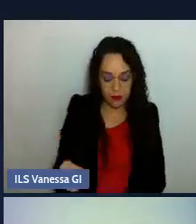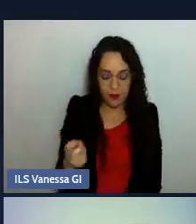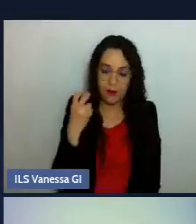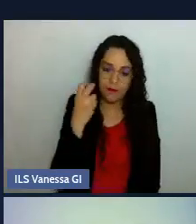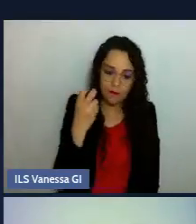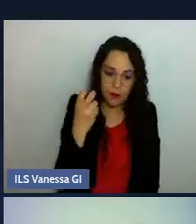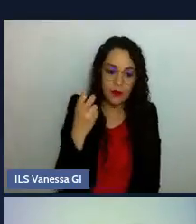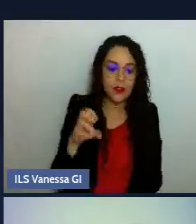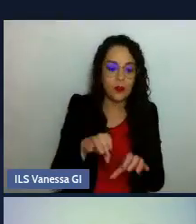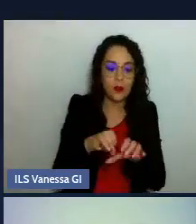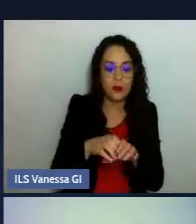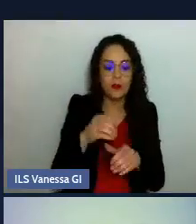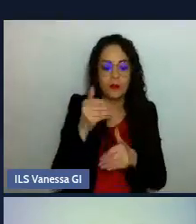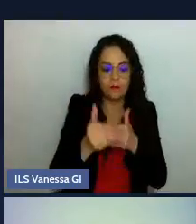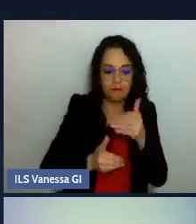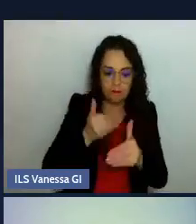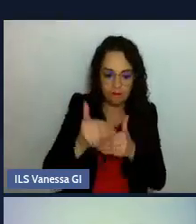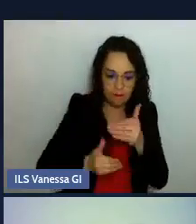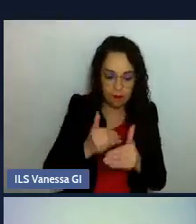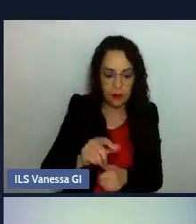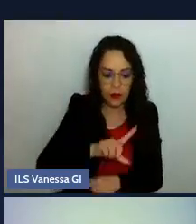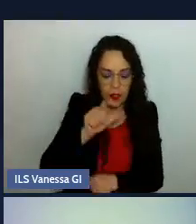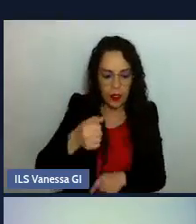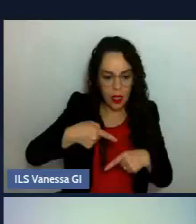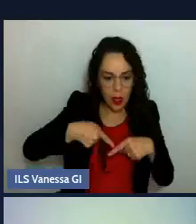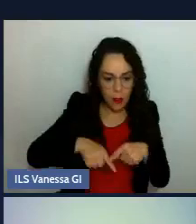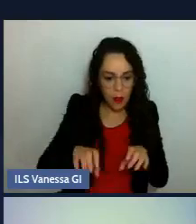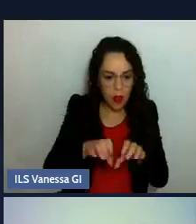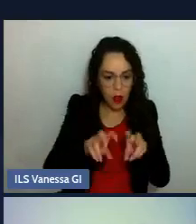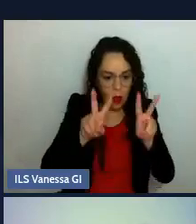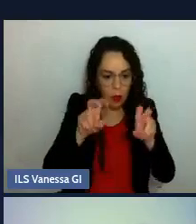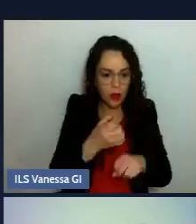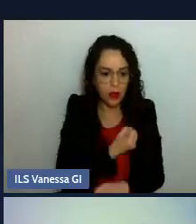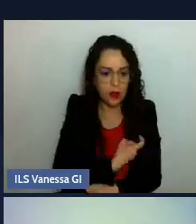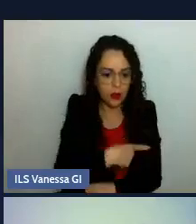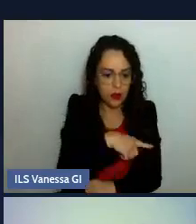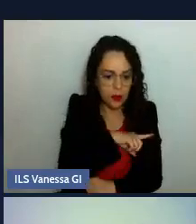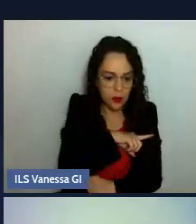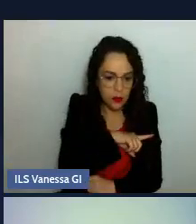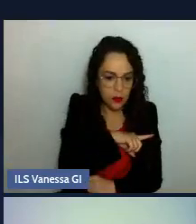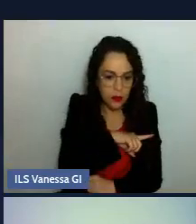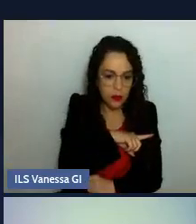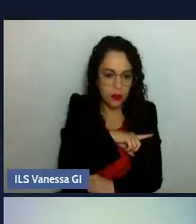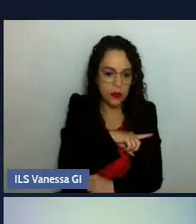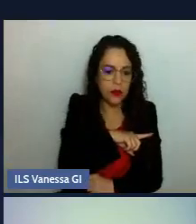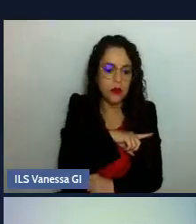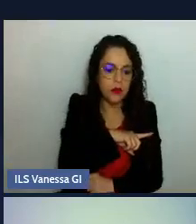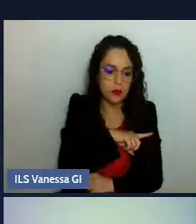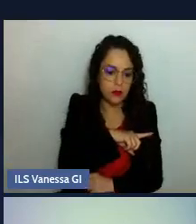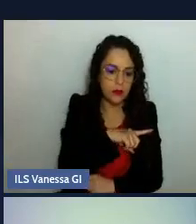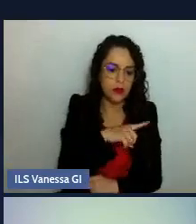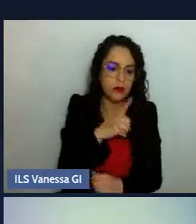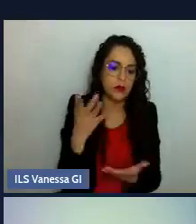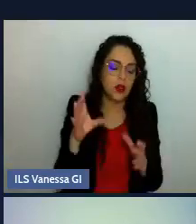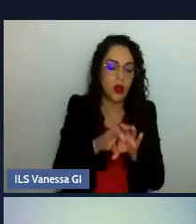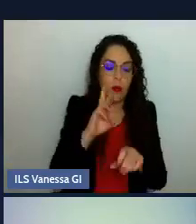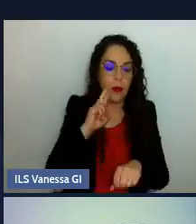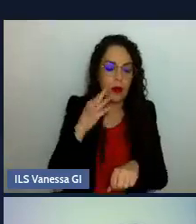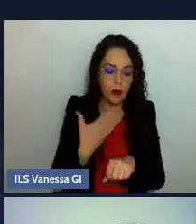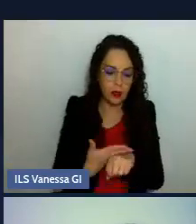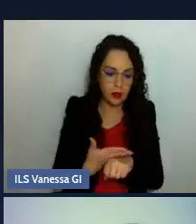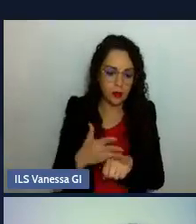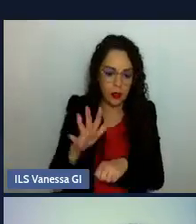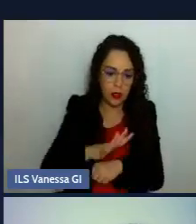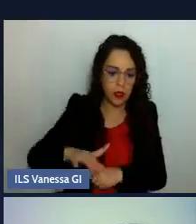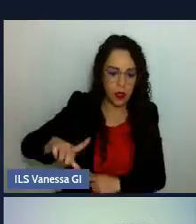1700 empiezan ciertas prácticas de salud que llevaban ya un contexto social y una responsabilidad hacia el Estado, ¿no? Ya